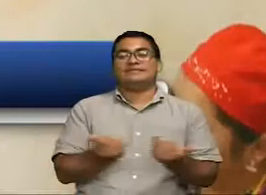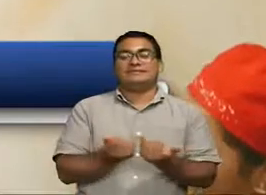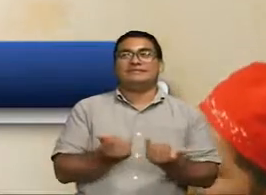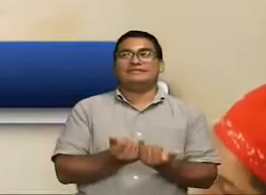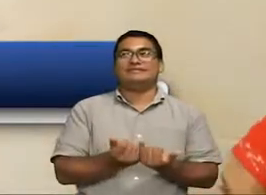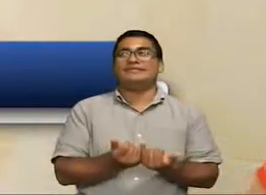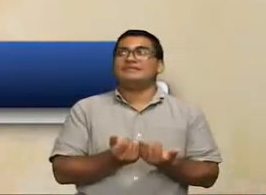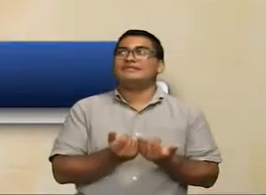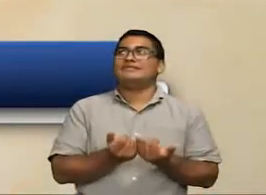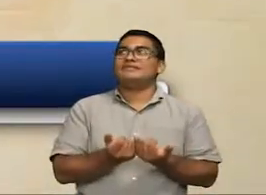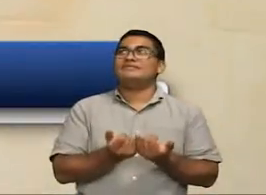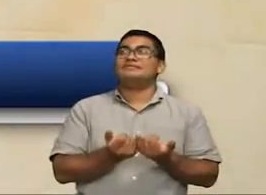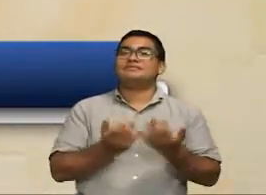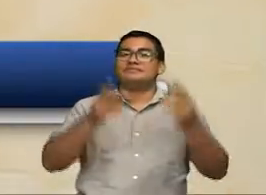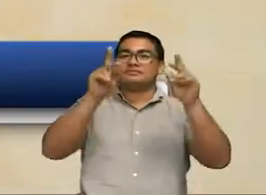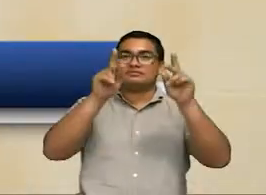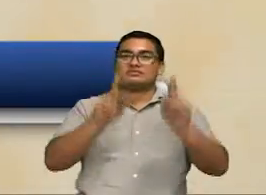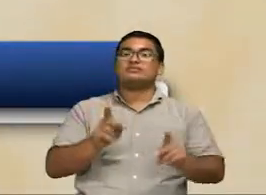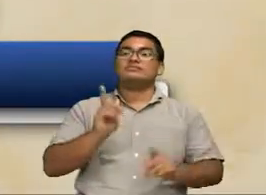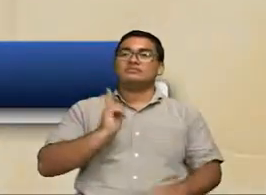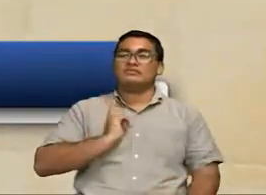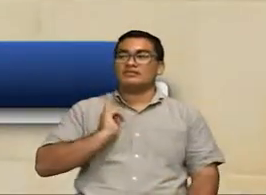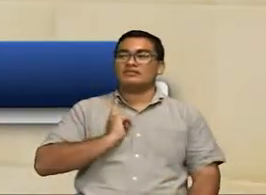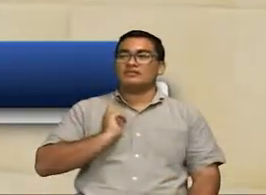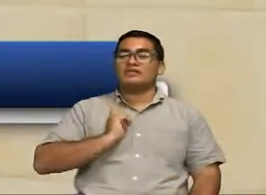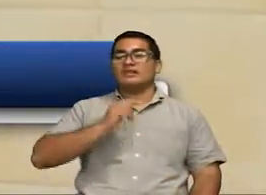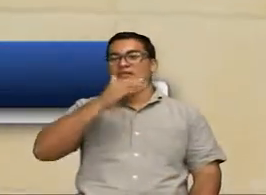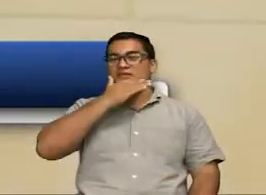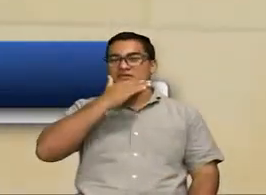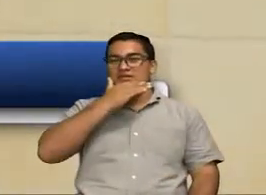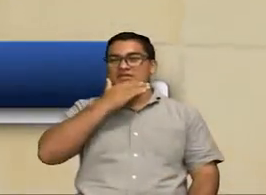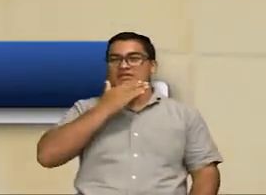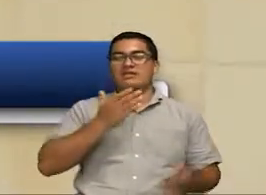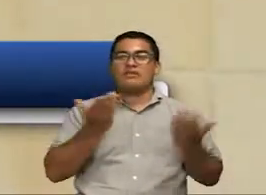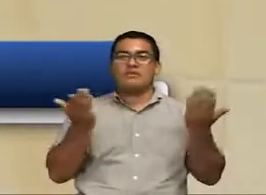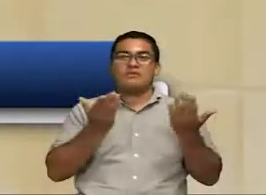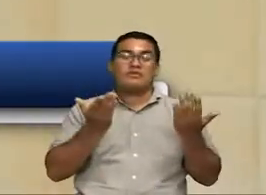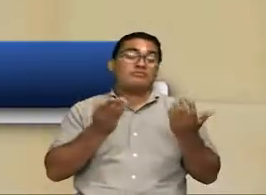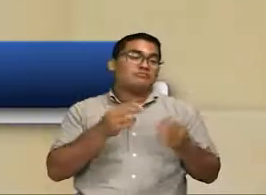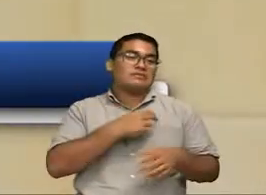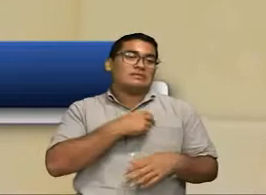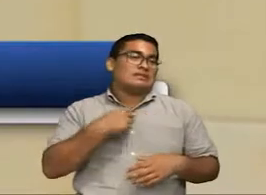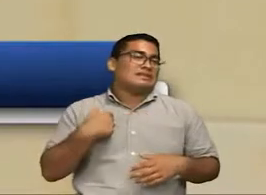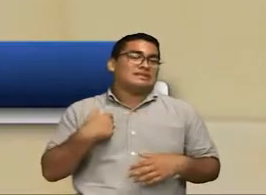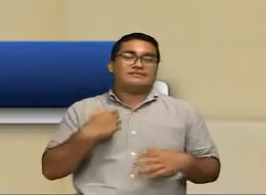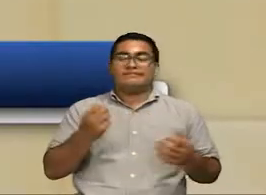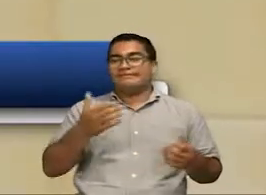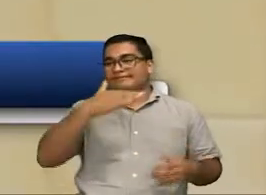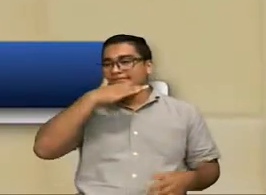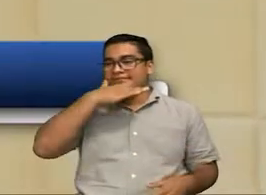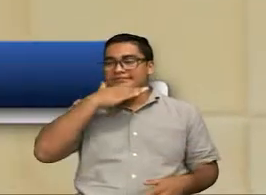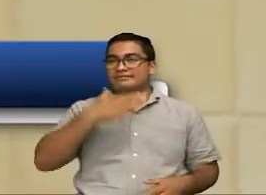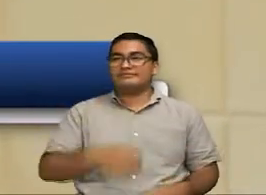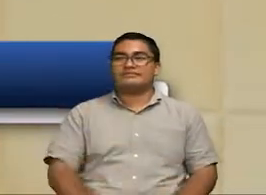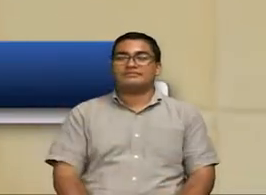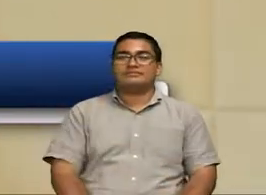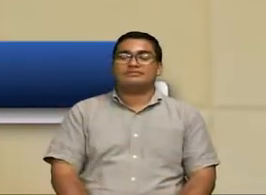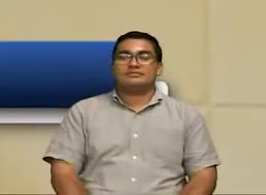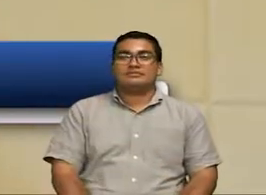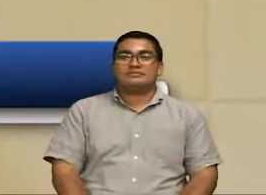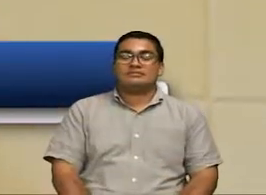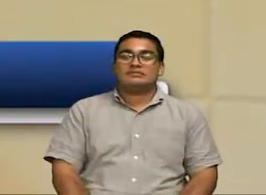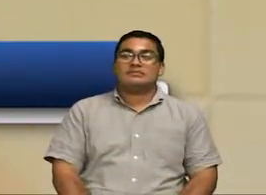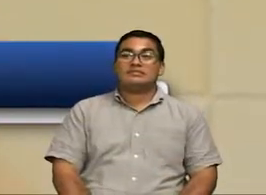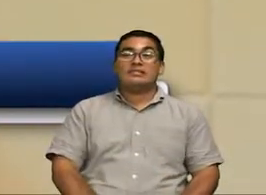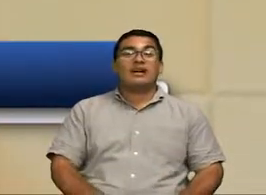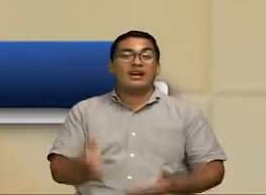Entonces, pacientes que tienen esas complicaciones, no lo hacemos. Cuando no es un niño grande, ¿cómo es la cosa? Es que a veces